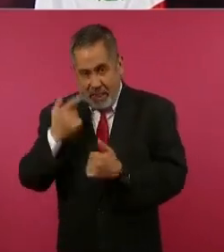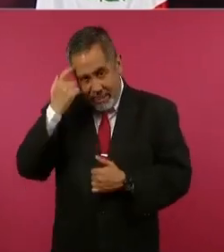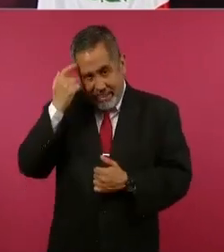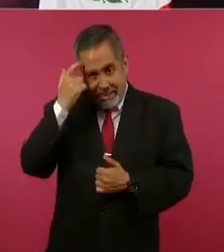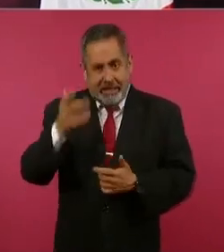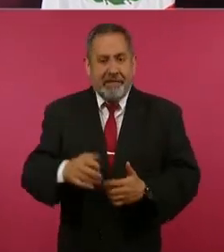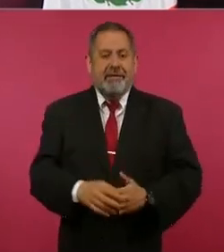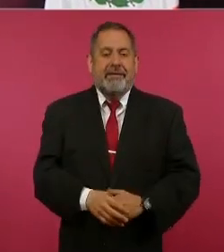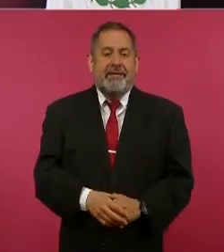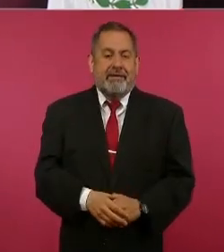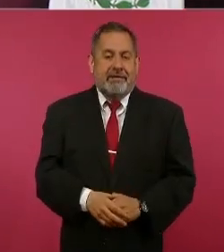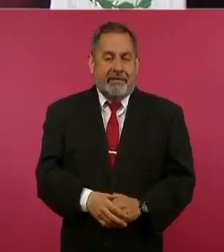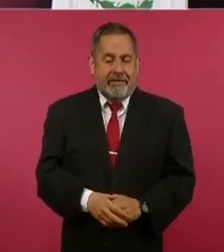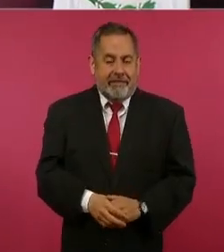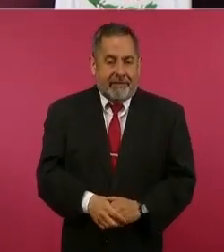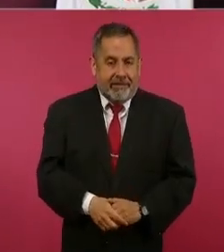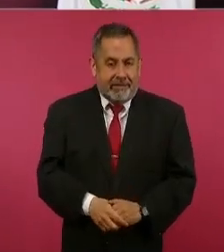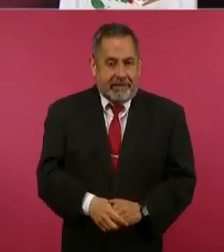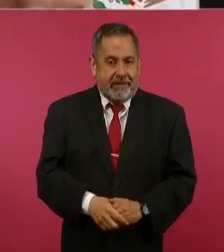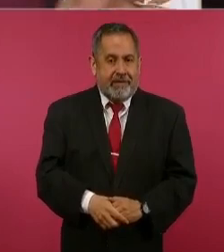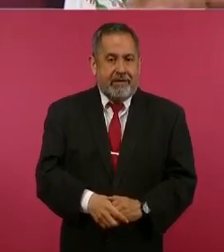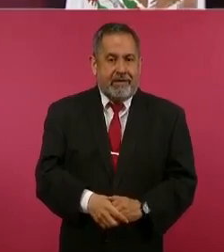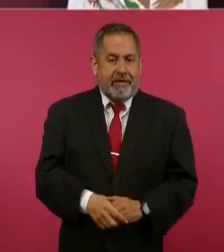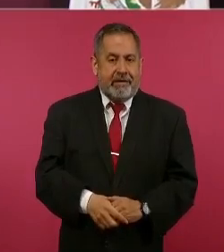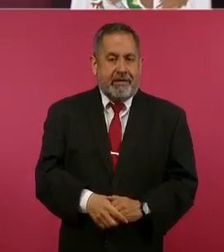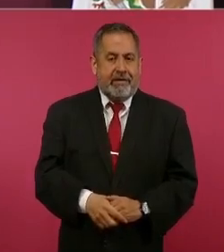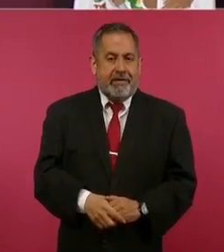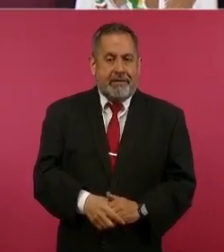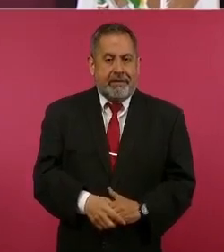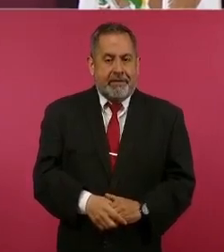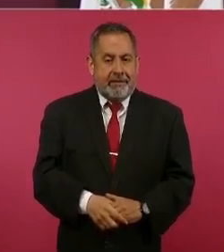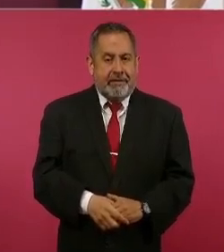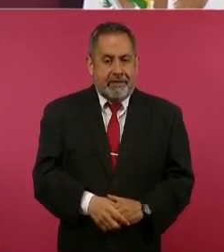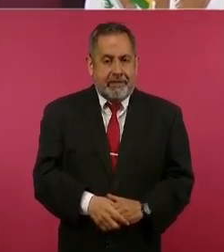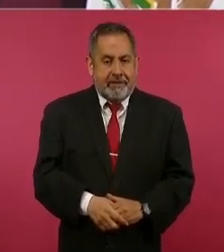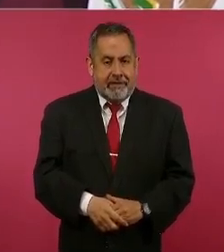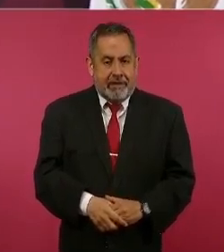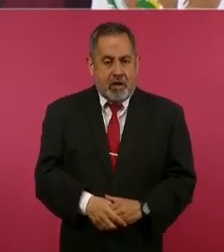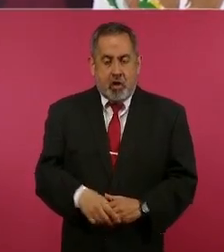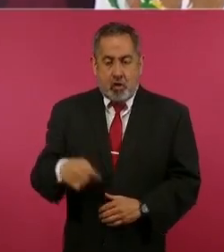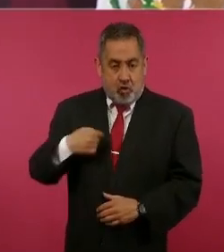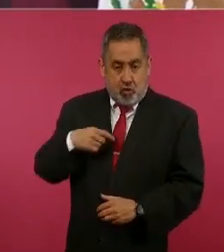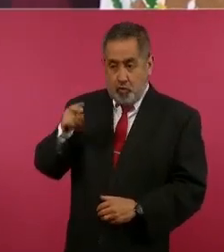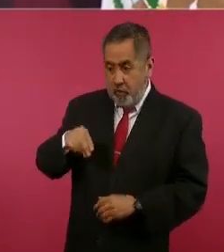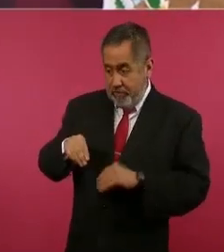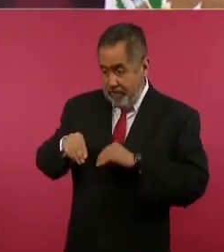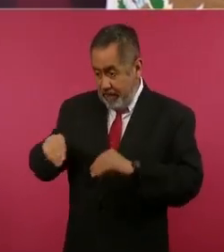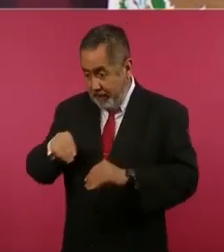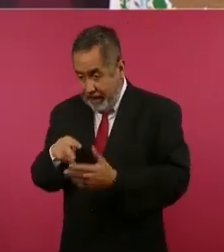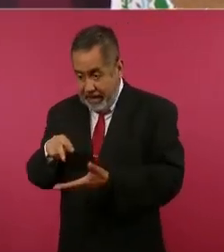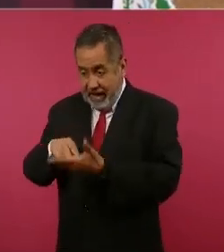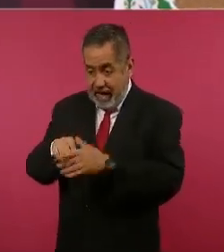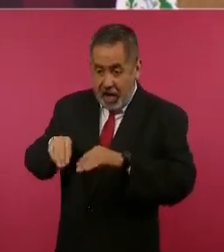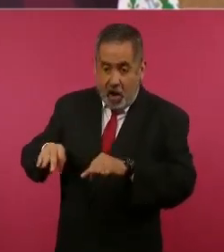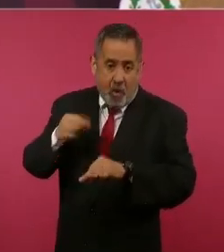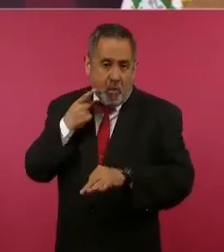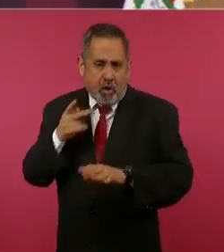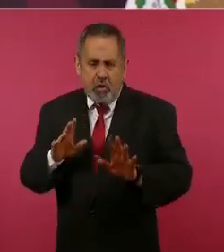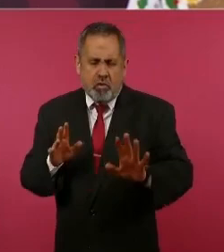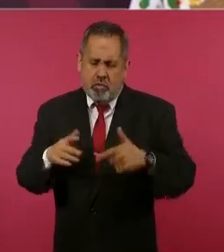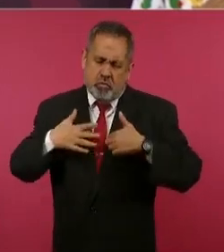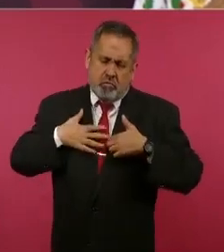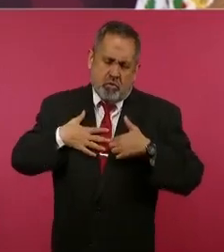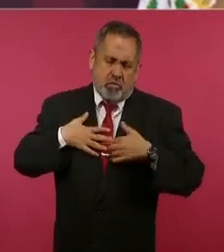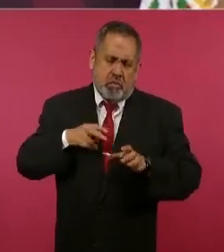O sea, nada más que ya no en la actividad política, en mi caso.